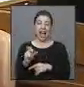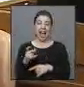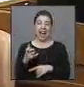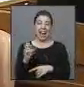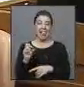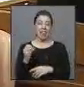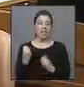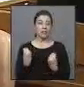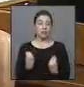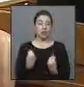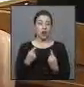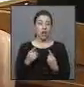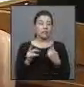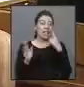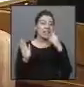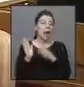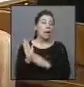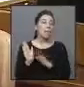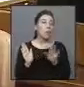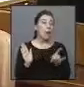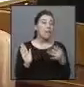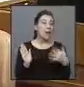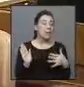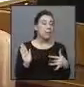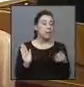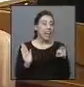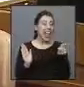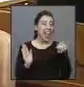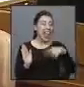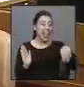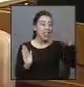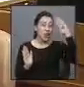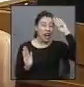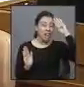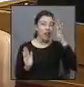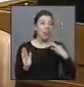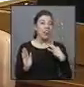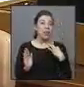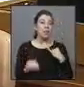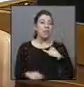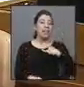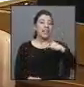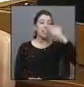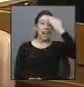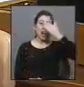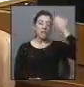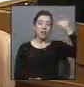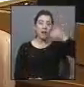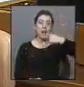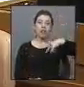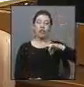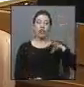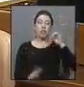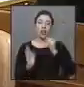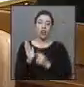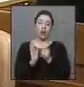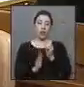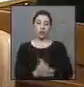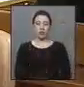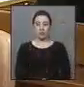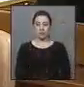eficaz? Ahí está el peso de la prueba. De ello dependerá mantener el prestigio que todos los chilenos le reconocemos.